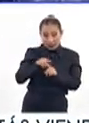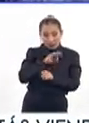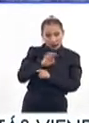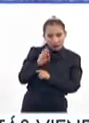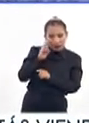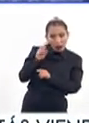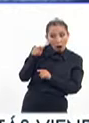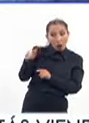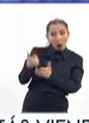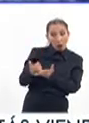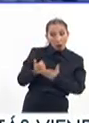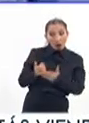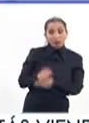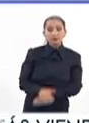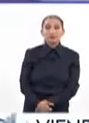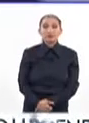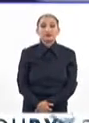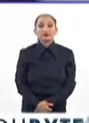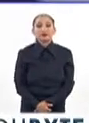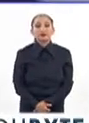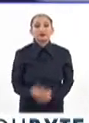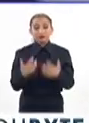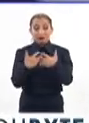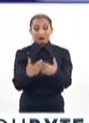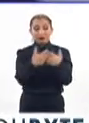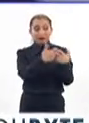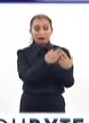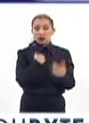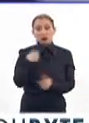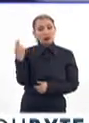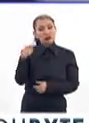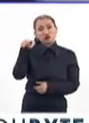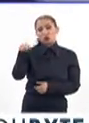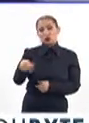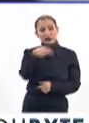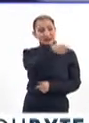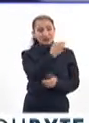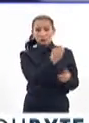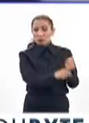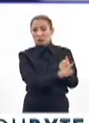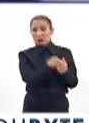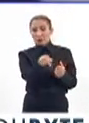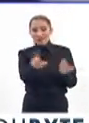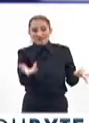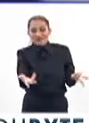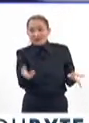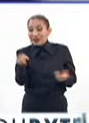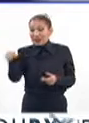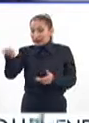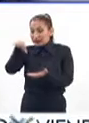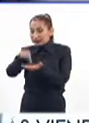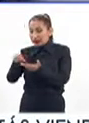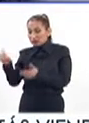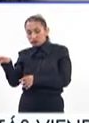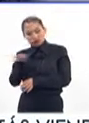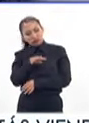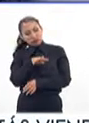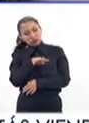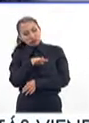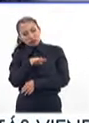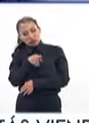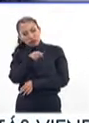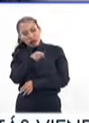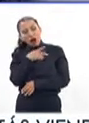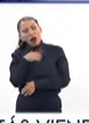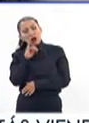podrían encontrar una respuesta. La industria nos dice, necesito que me resuelvan este problema. Este centro voltea hacia el